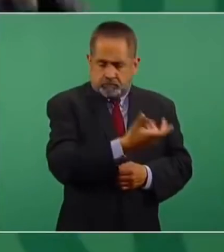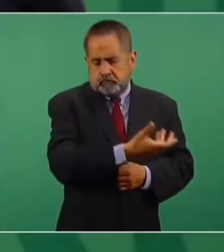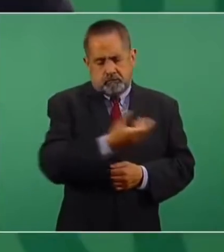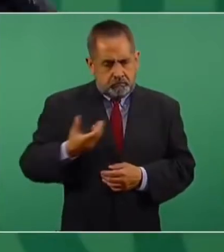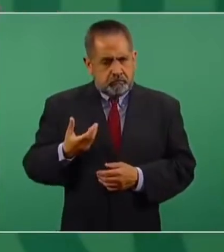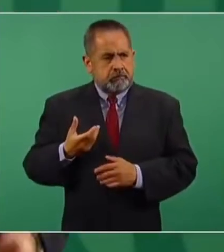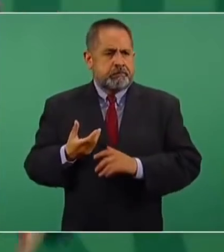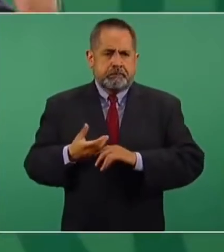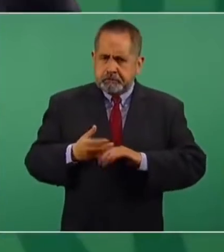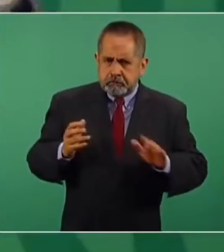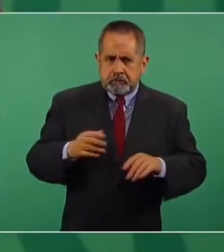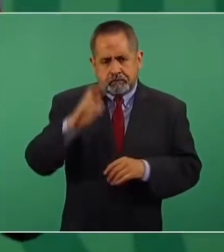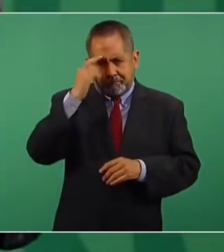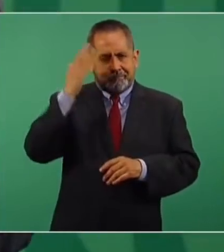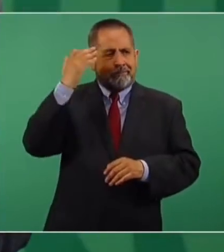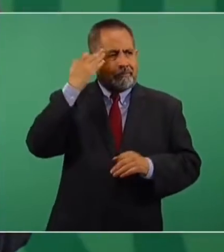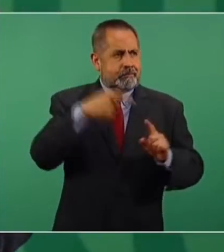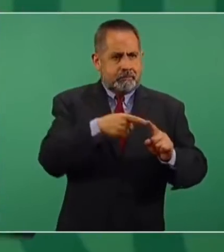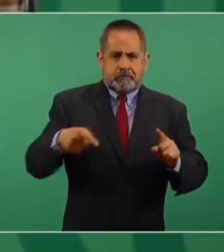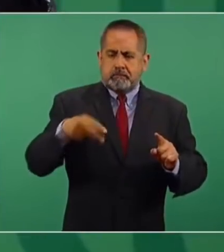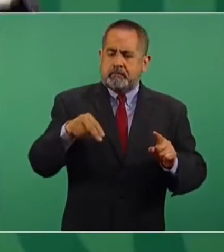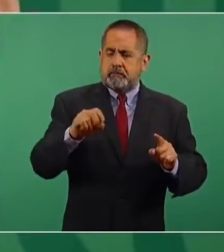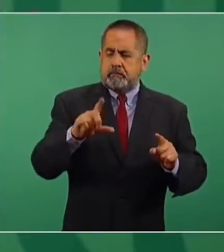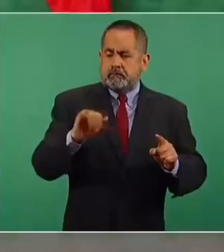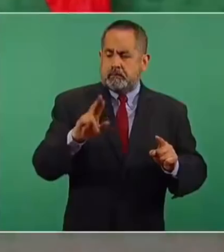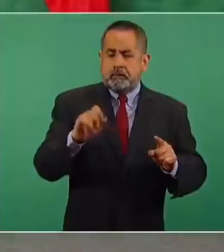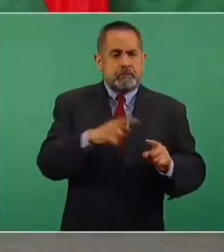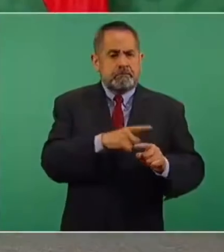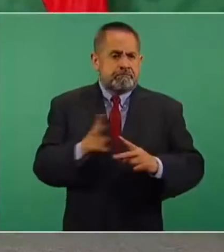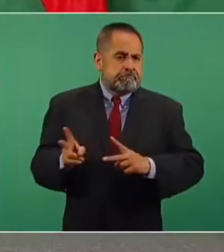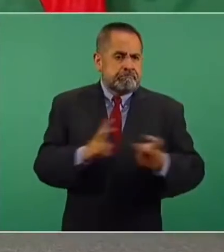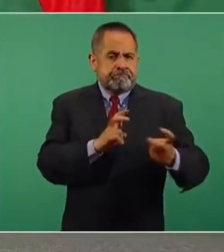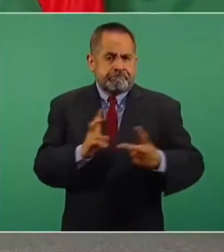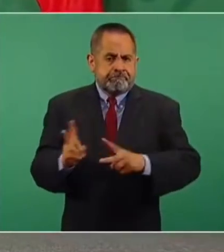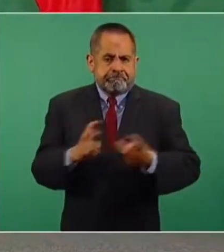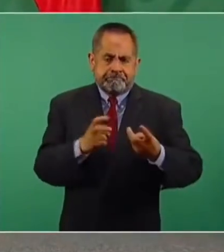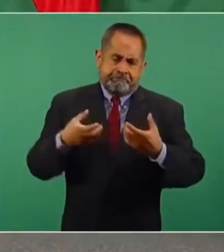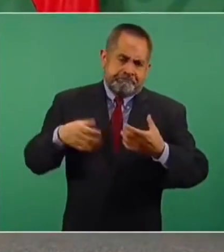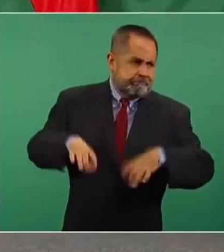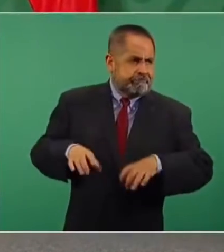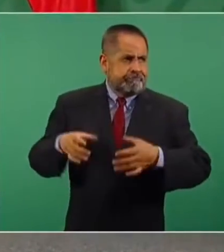en el periodo neoliberal, ya lo hemos dicho, fue un gran saqueo,